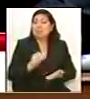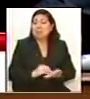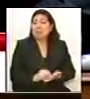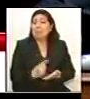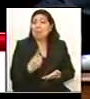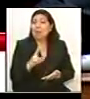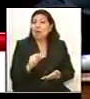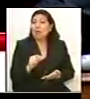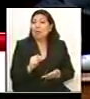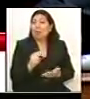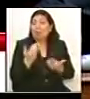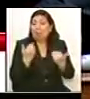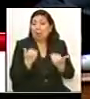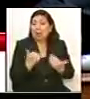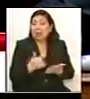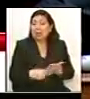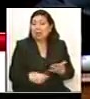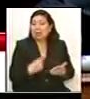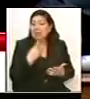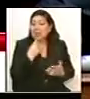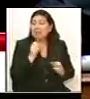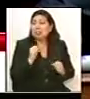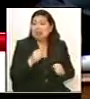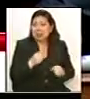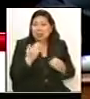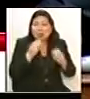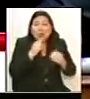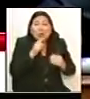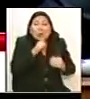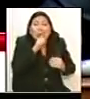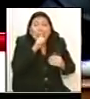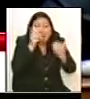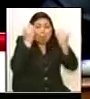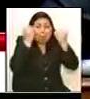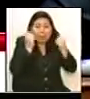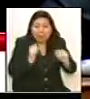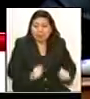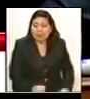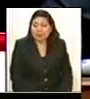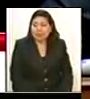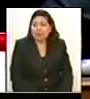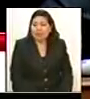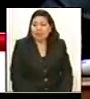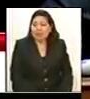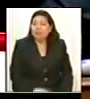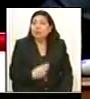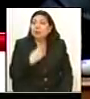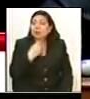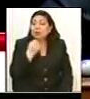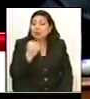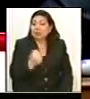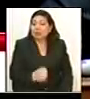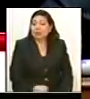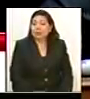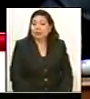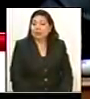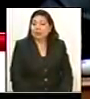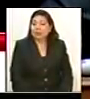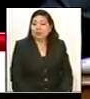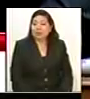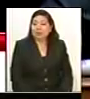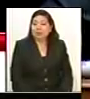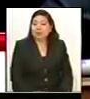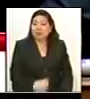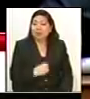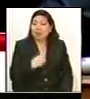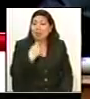no ser los novatos que casualmente digan sí, señor, sin lanzar su voz de protesta. Yo